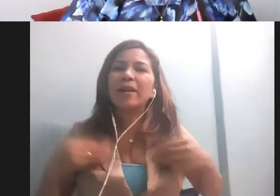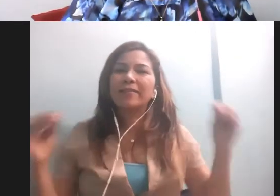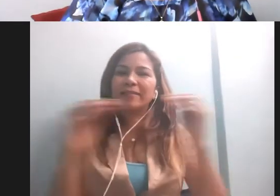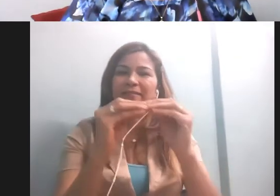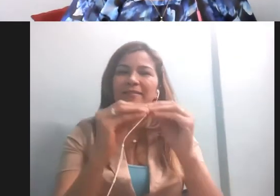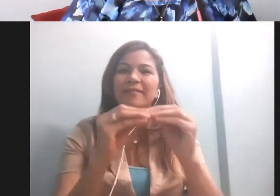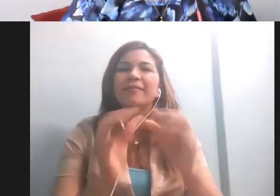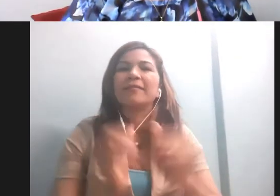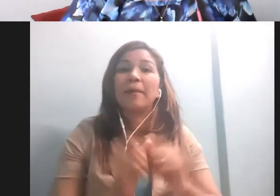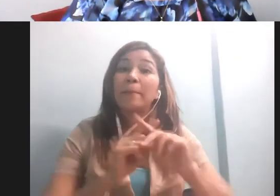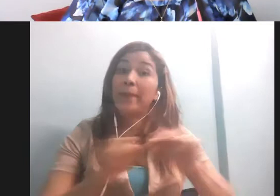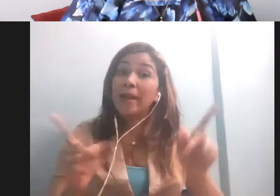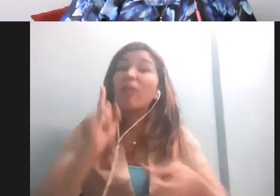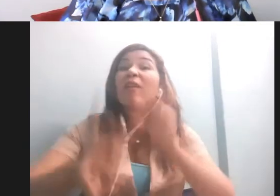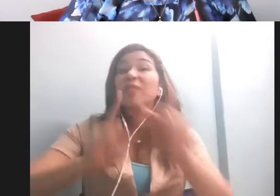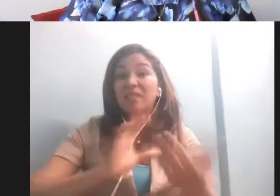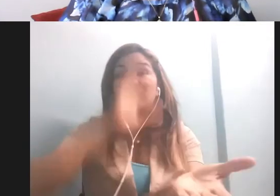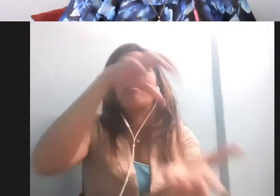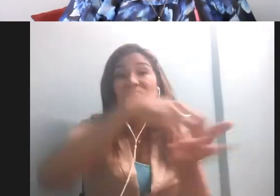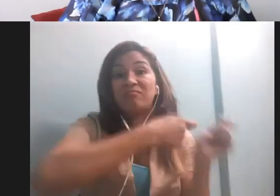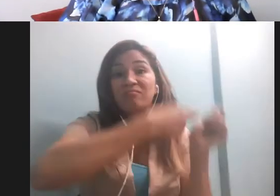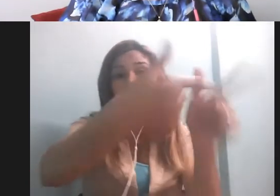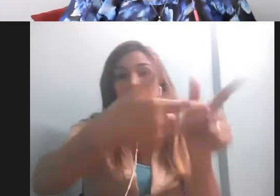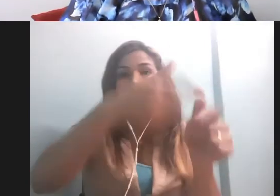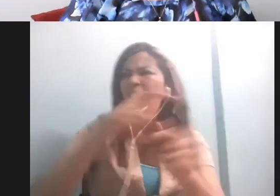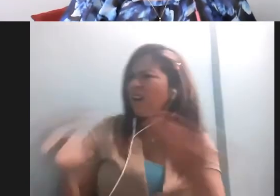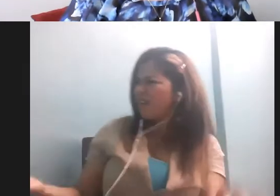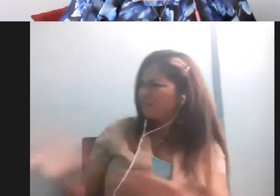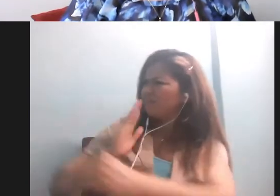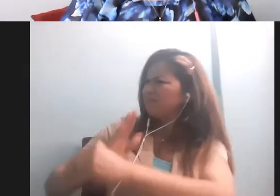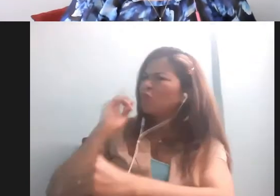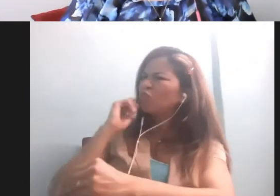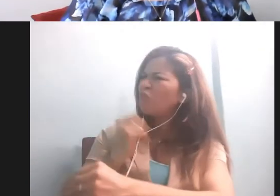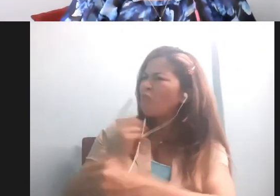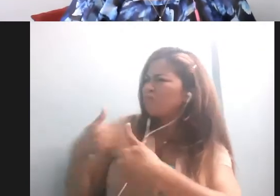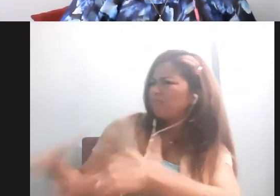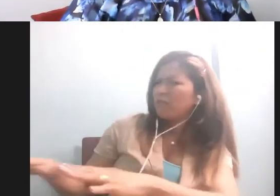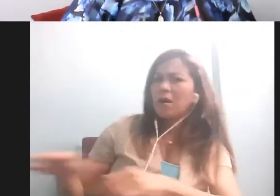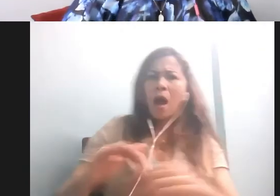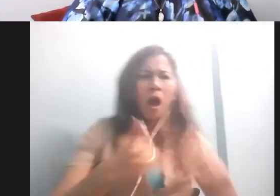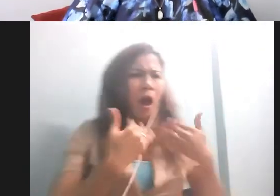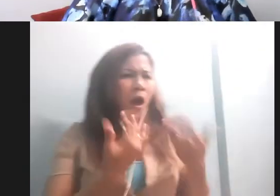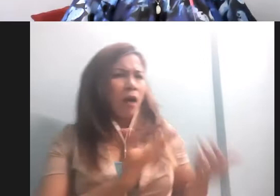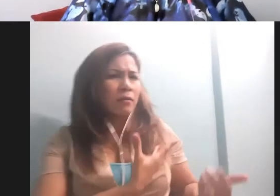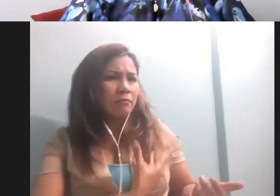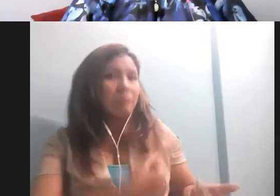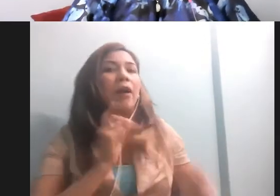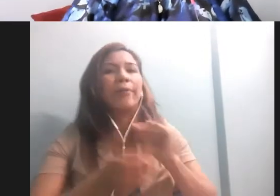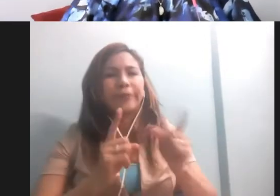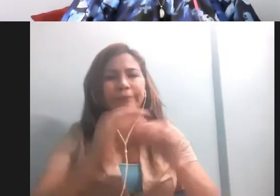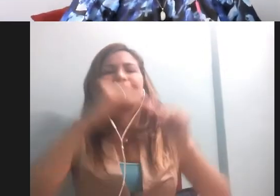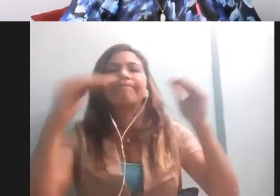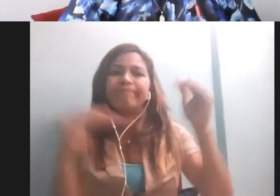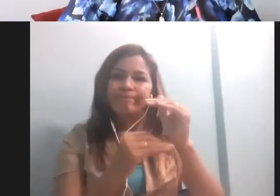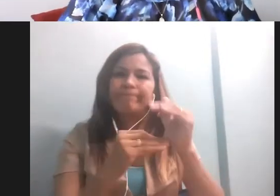menos barreras, va a ser más fácil el proceso de integración. Así que por eso es que yo creo que y considerando lo que está diciendo Jeffrey, que se pueden